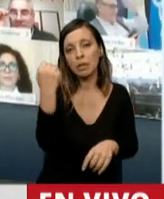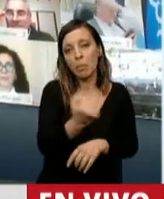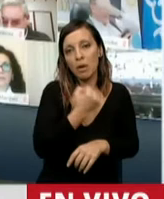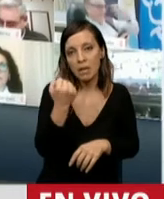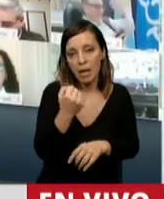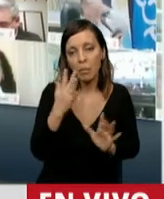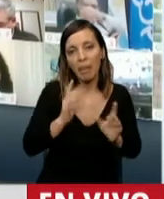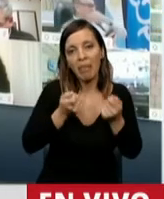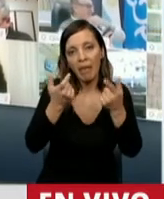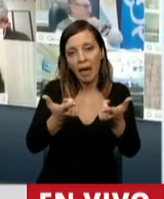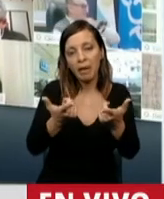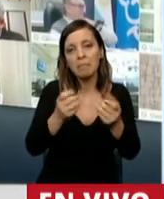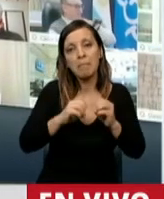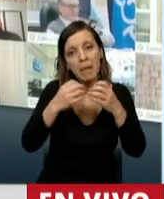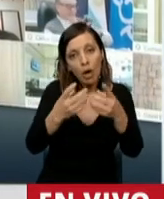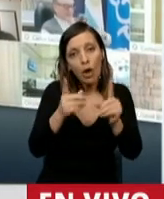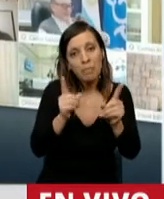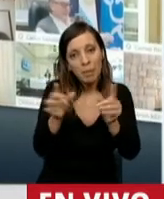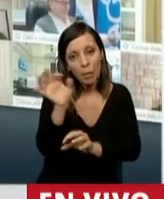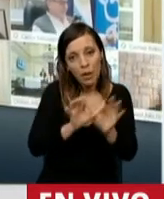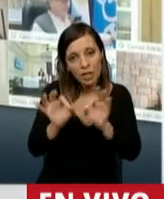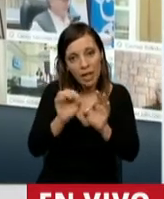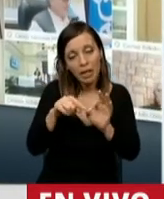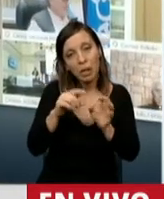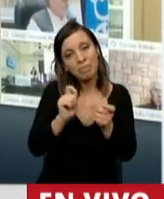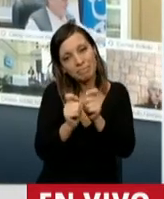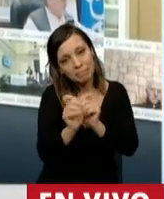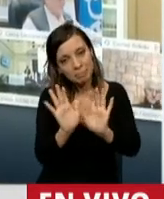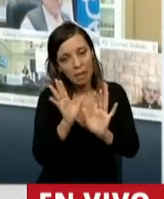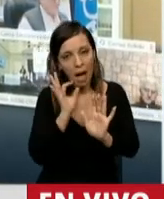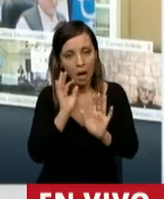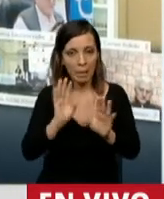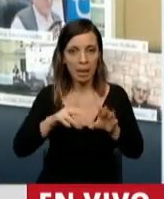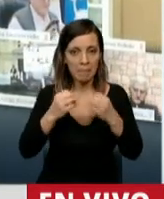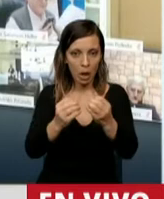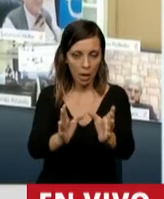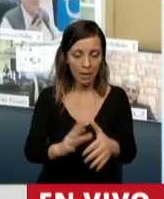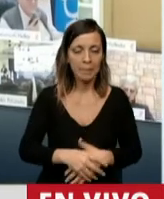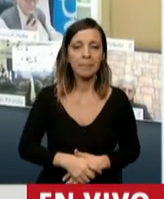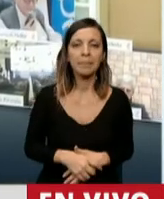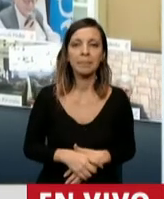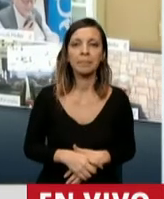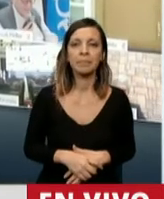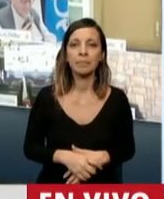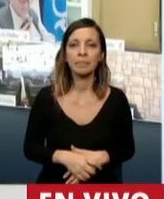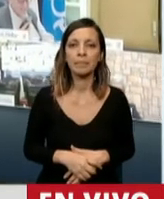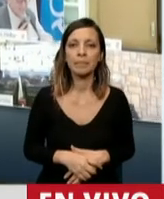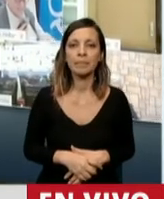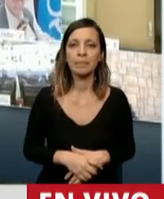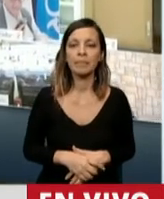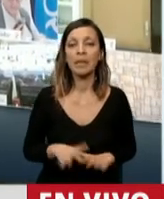podían mejorar el proyecto que el gobierno envió para su tratamiento en el Congreso de la Nación,